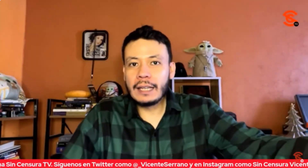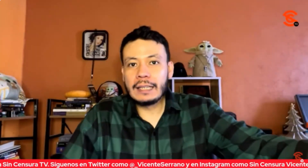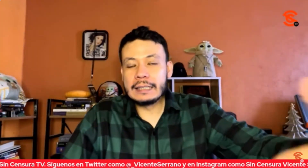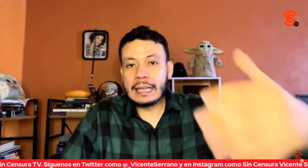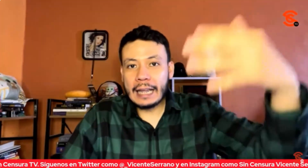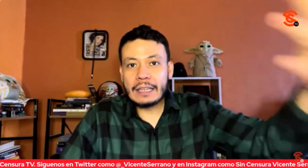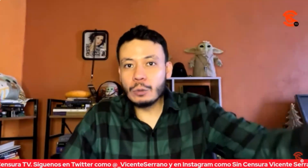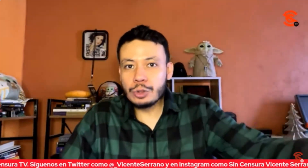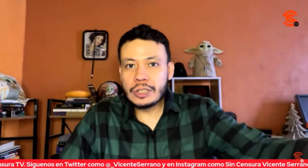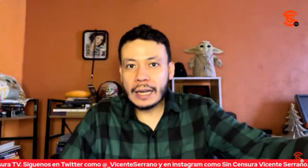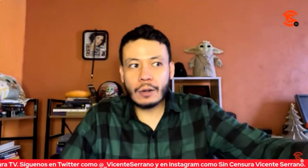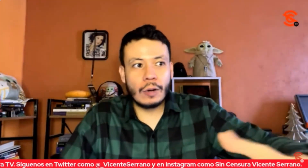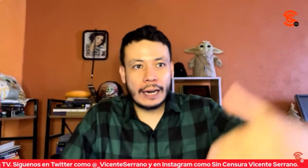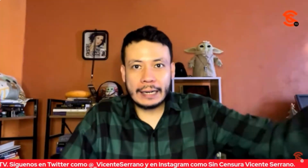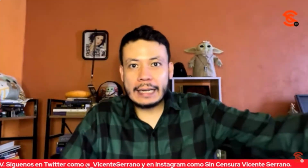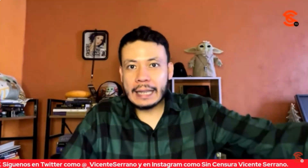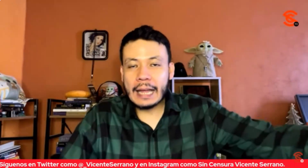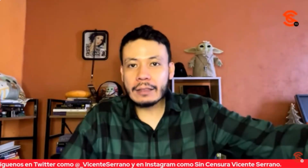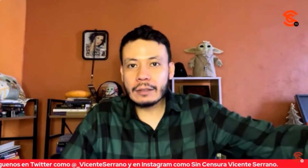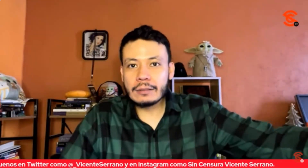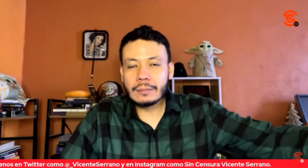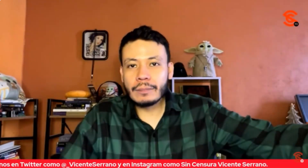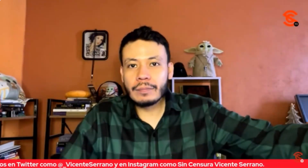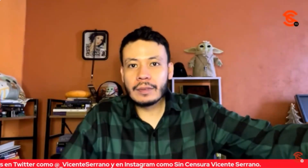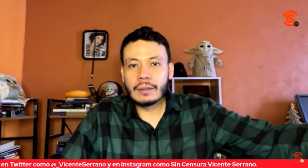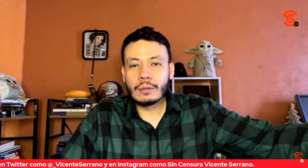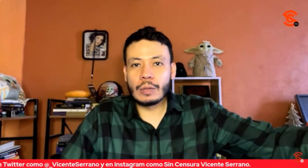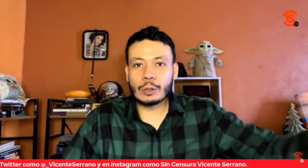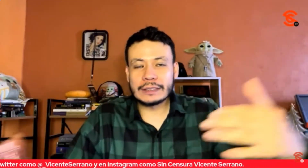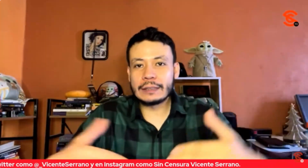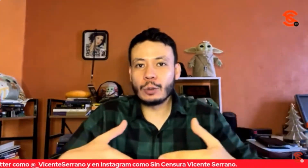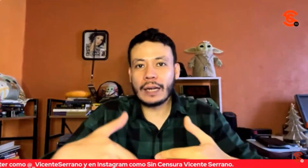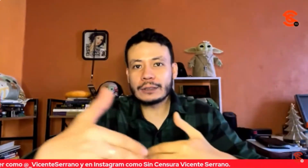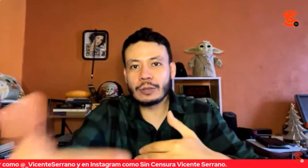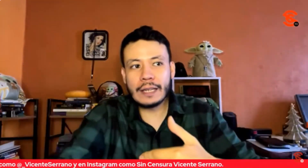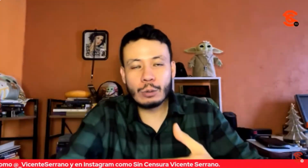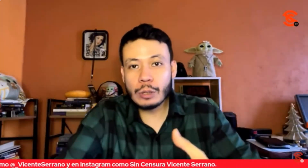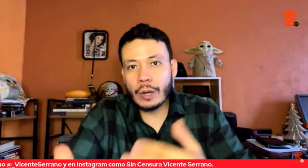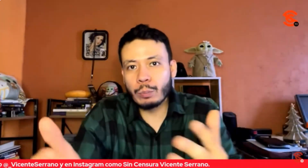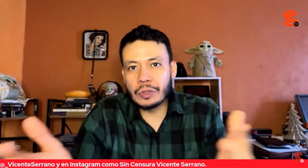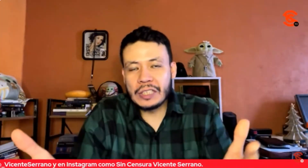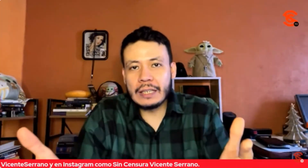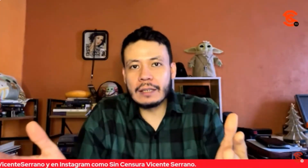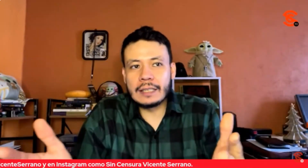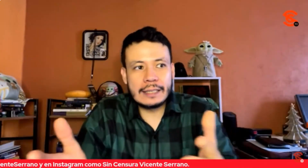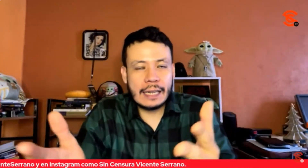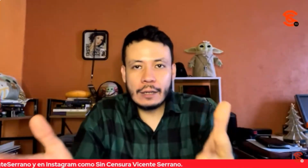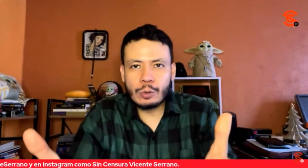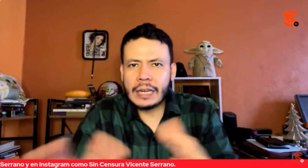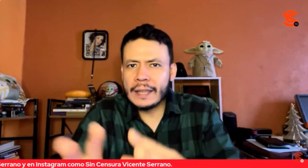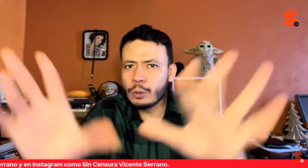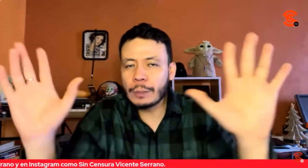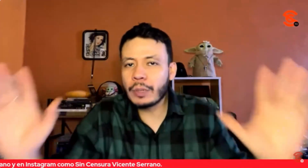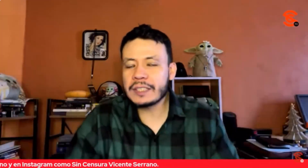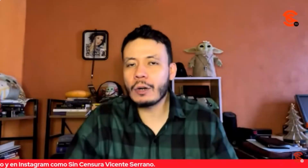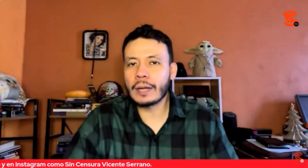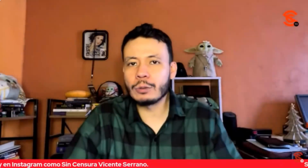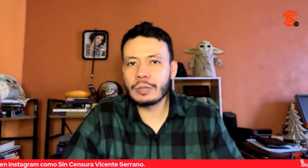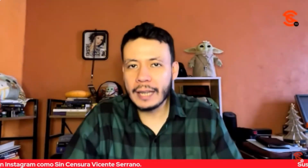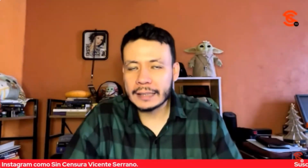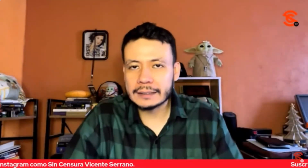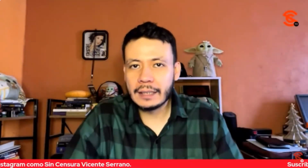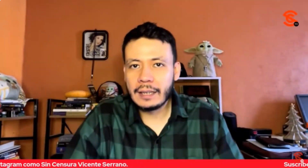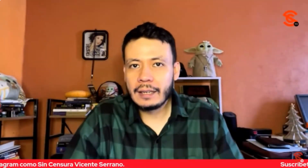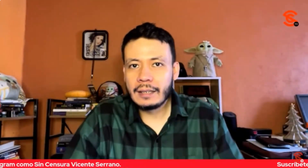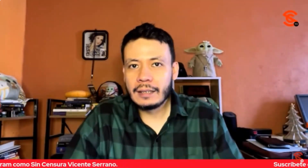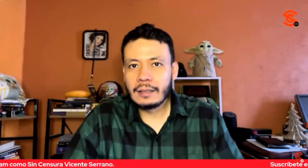revisión de la denuncia con la realidad. Una cosa es que tú hagas una denuncia, bueno, pues sí, tienes la denuncia puede decir lo que